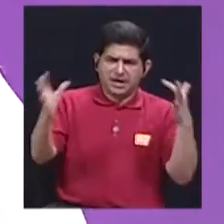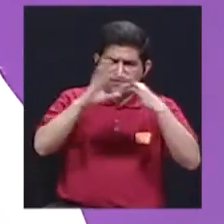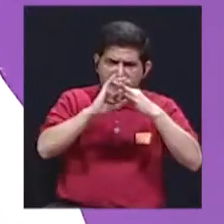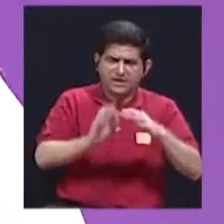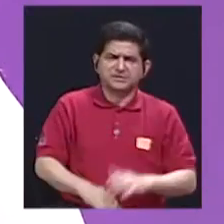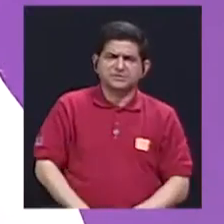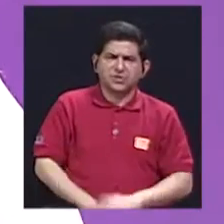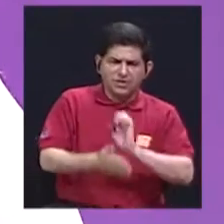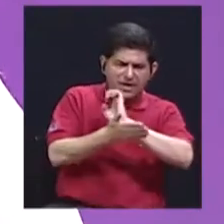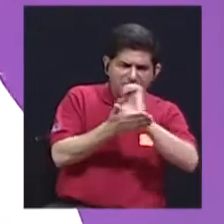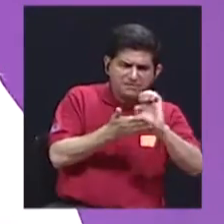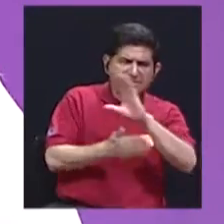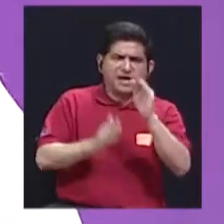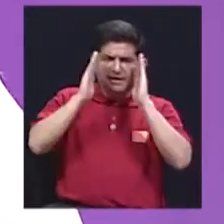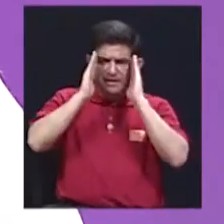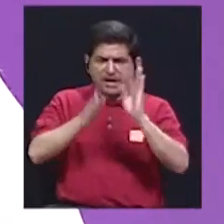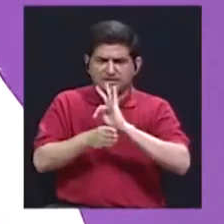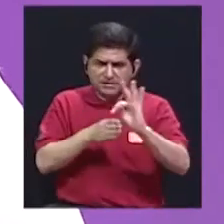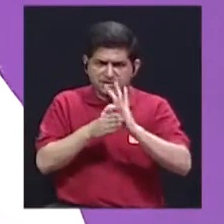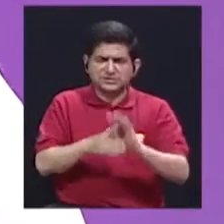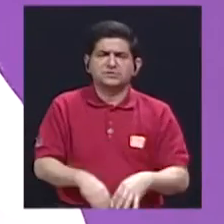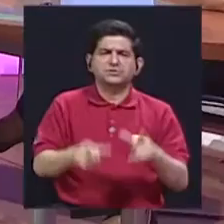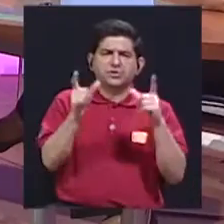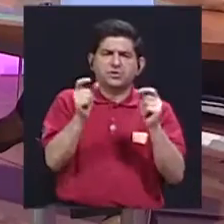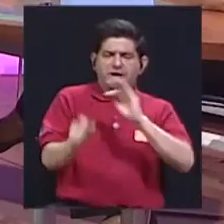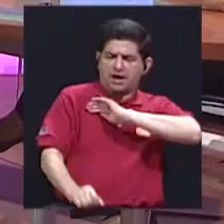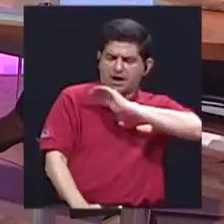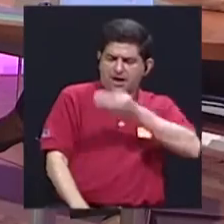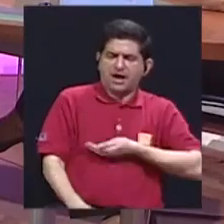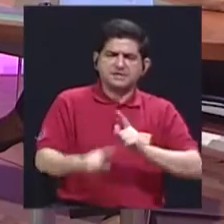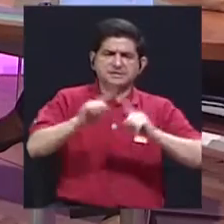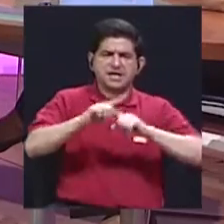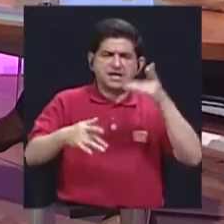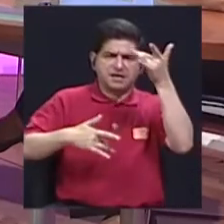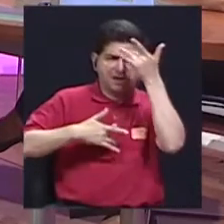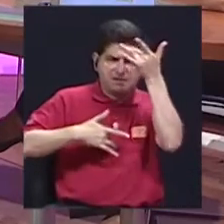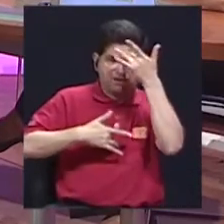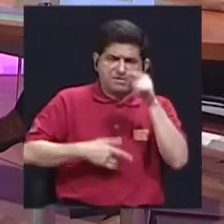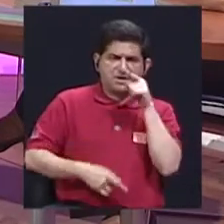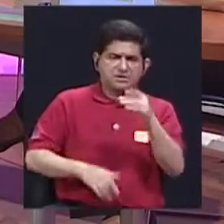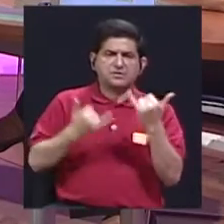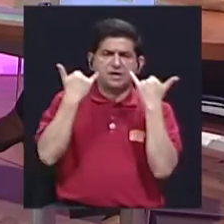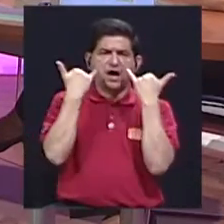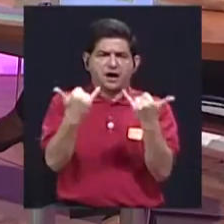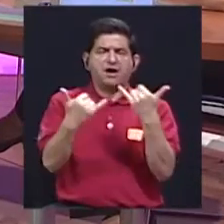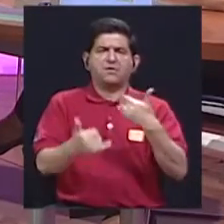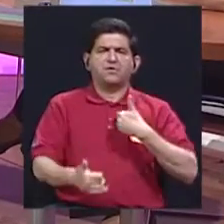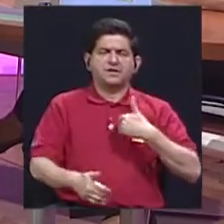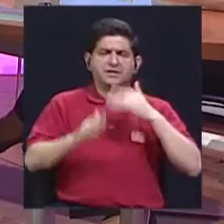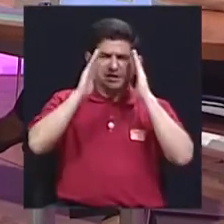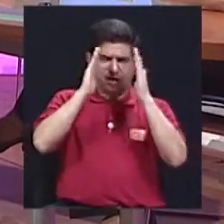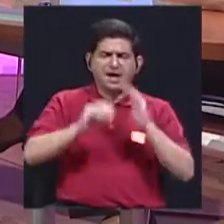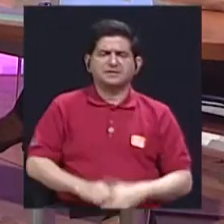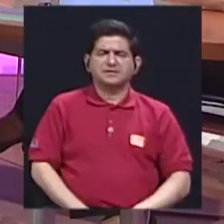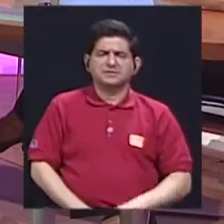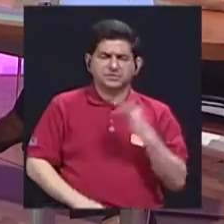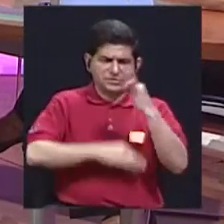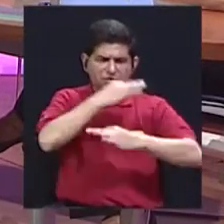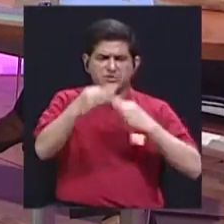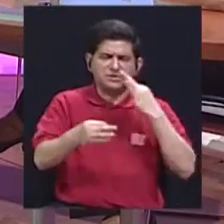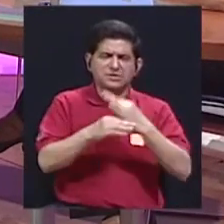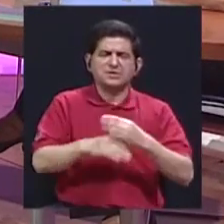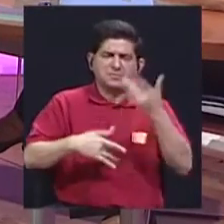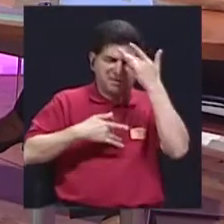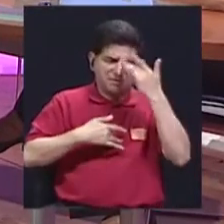prevención y tratamiento de cáncer de mama y otras enfermedades que ustedes ahora atienden críticas crónicas y degenerativas